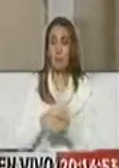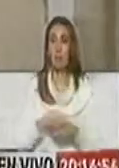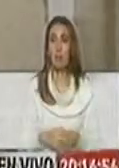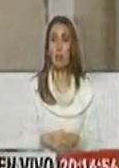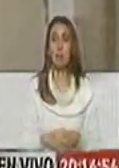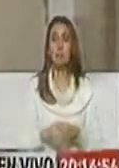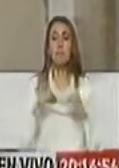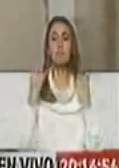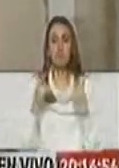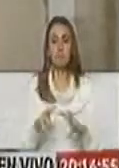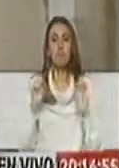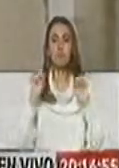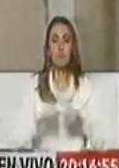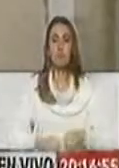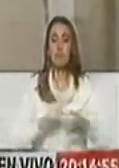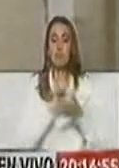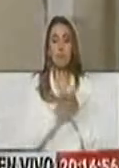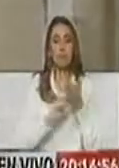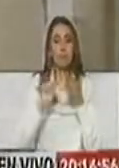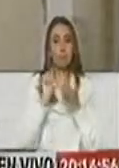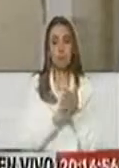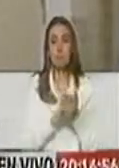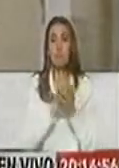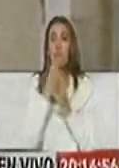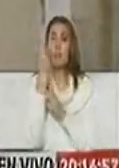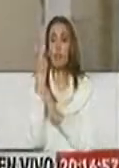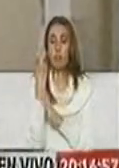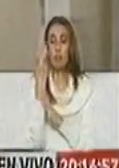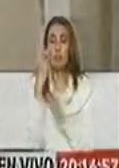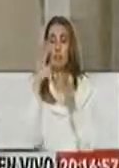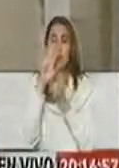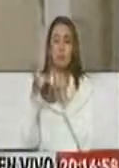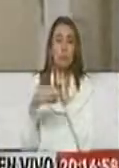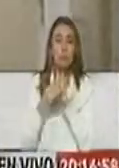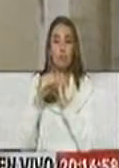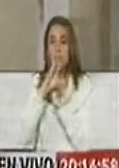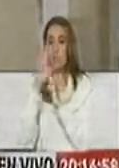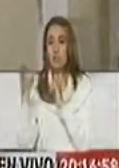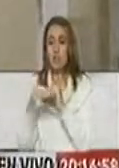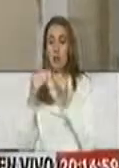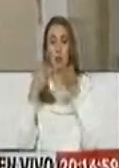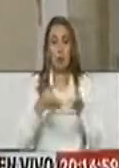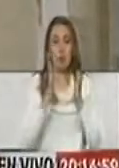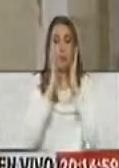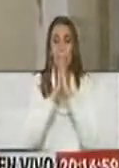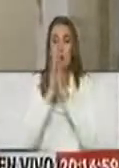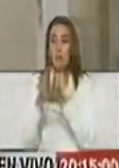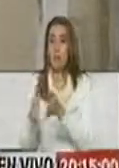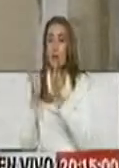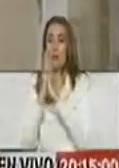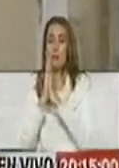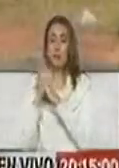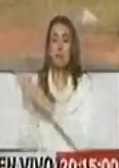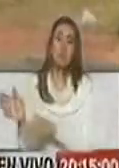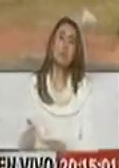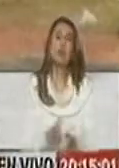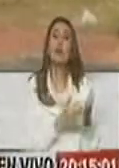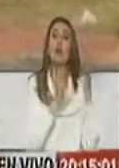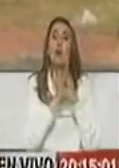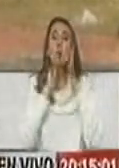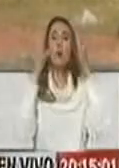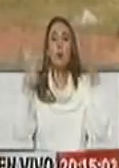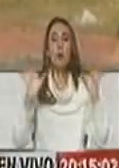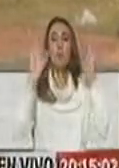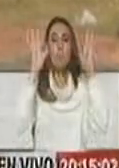cesantía. Además, se eliminó requisito de 12 aportes consecutivos para solicitarlo, mientras que para los préstamos hipotecarios se amplió la